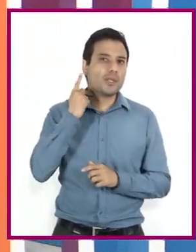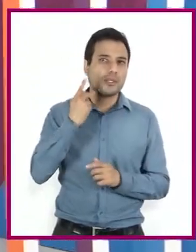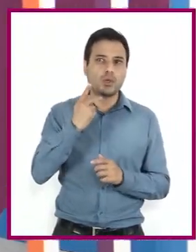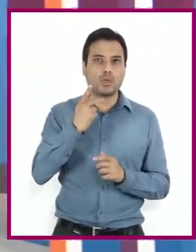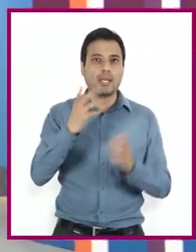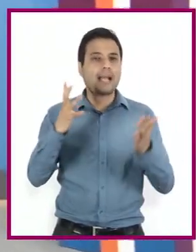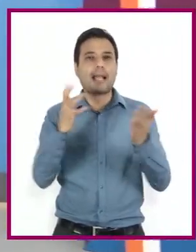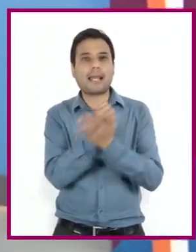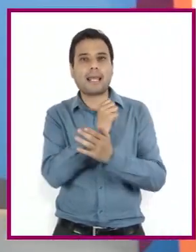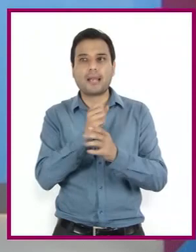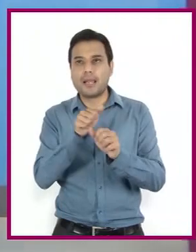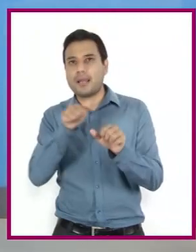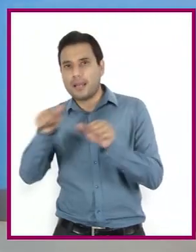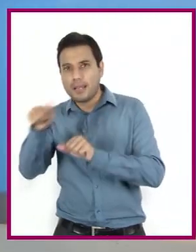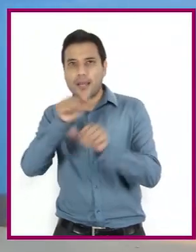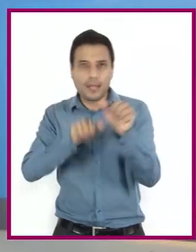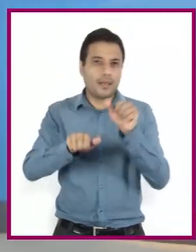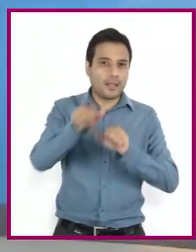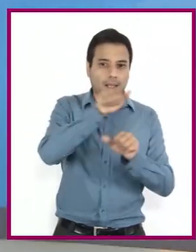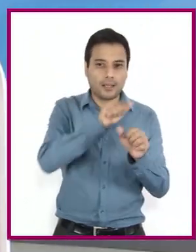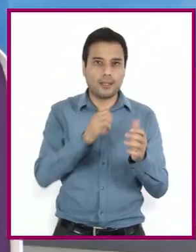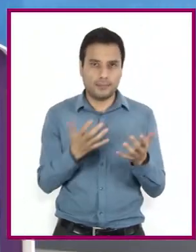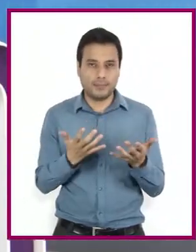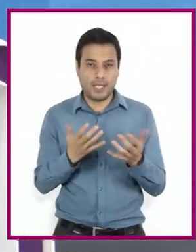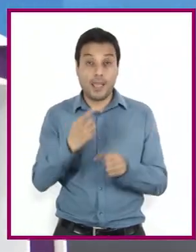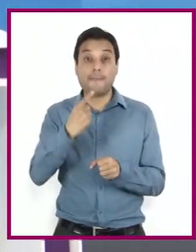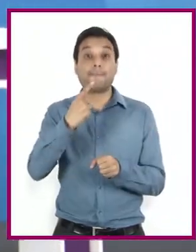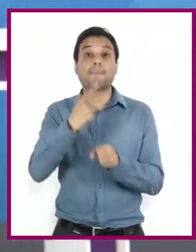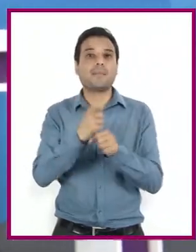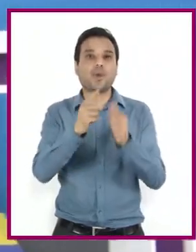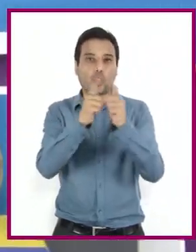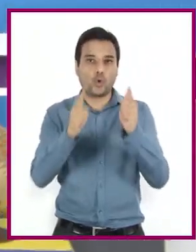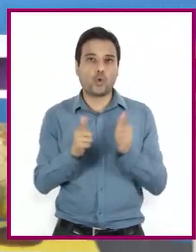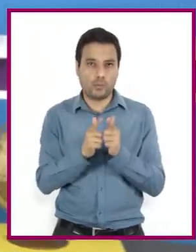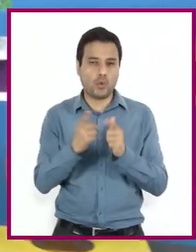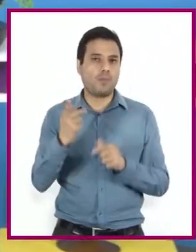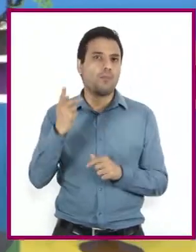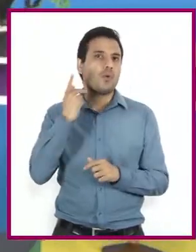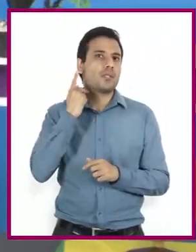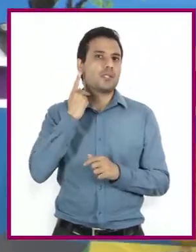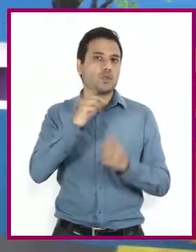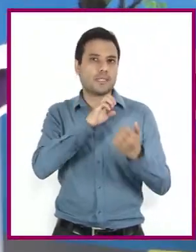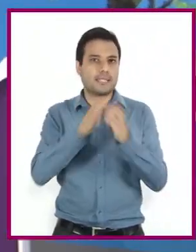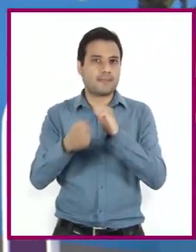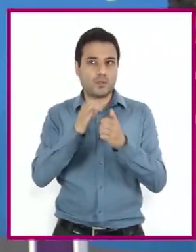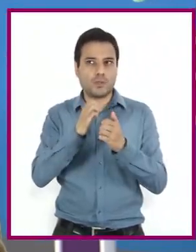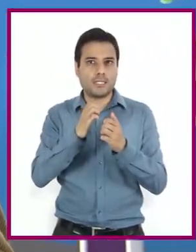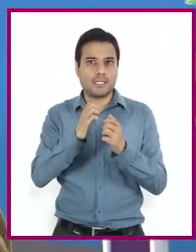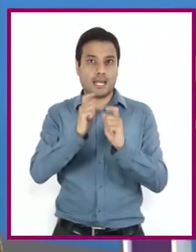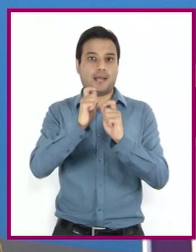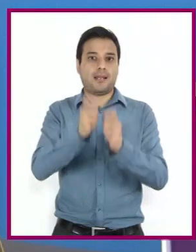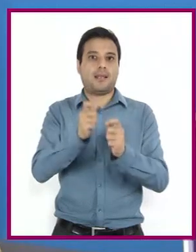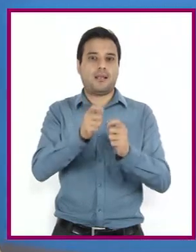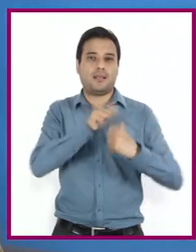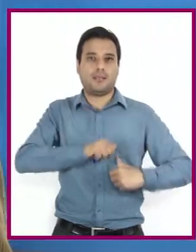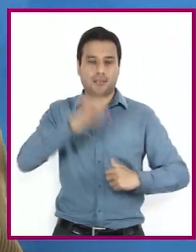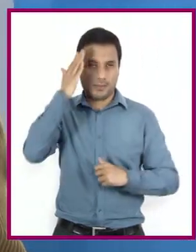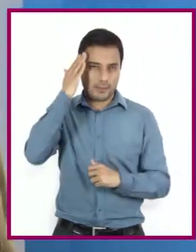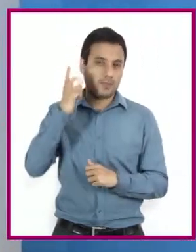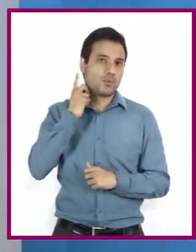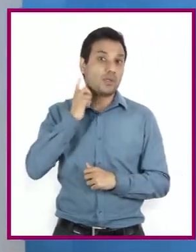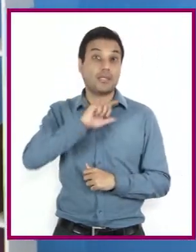gradual. Primero se abrieron espacio a los partidos de oposición en la Cámara de Diputados, luego en los